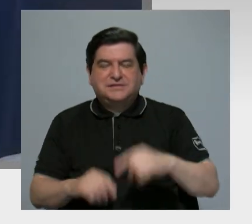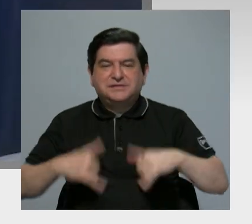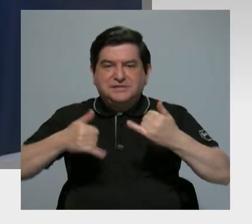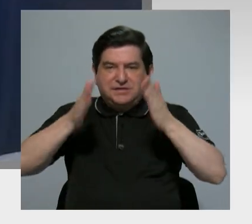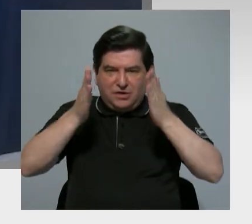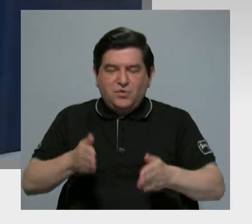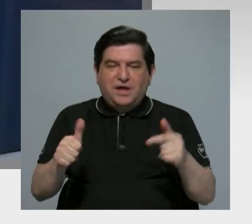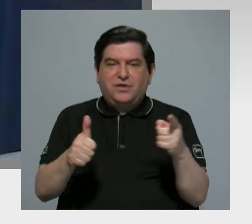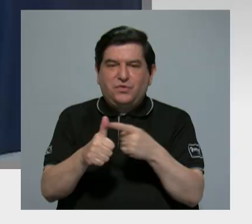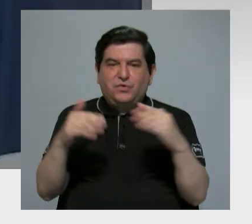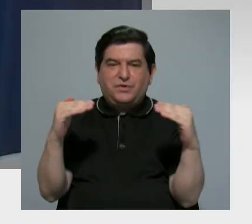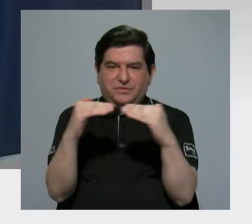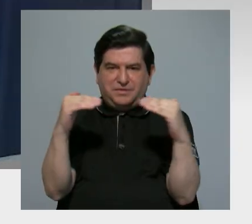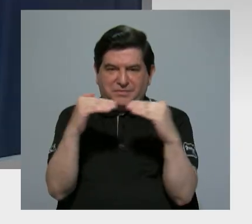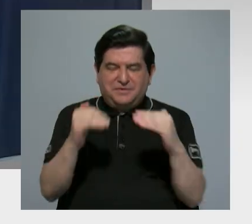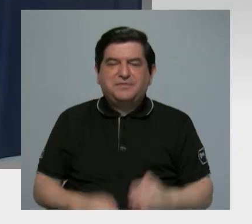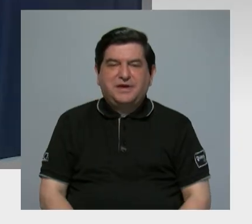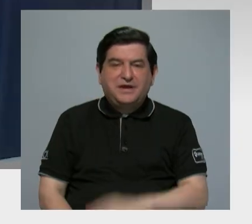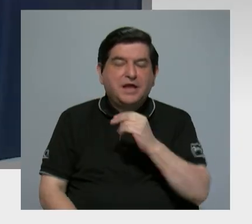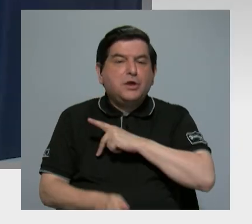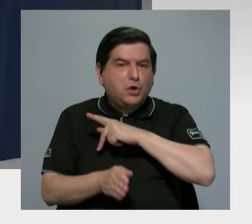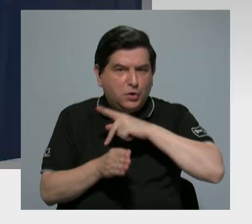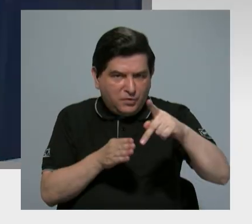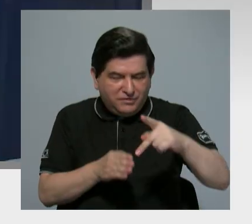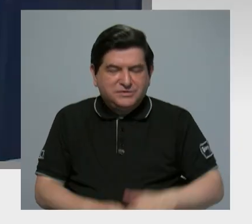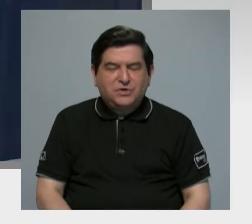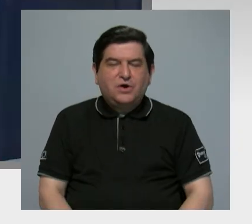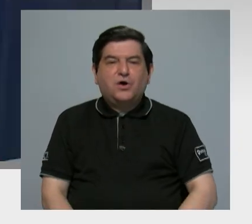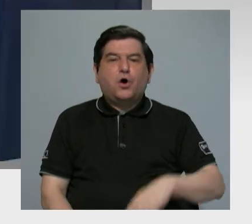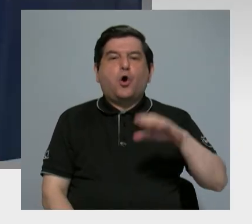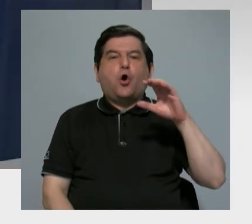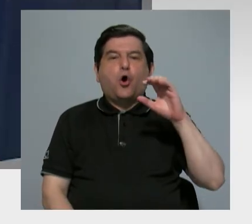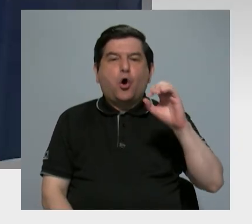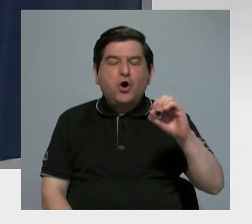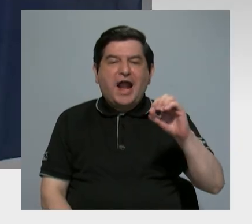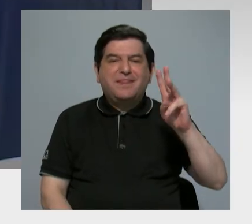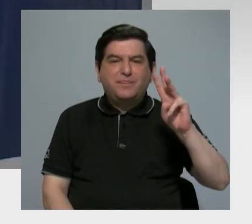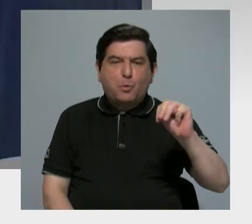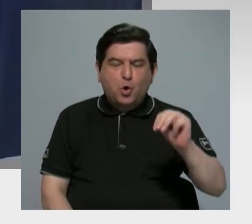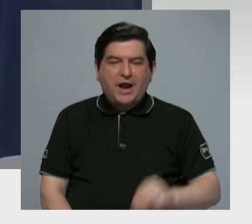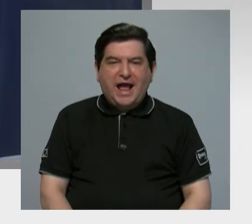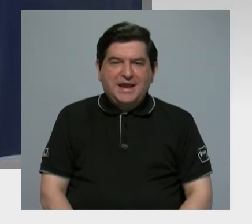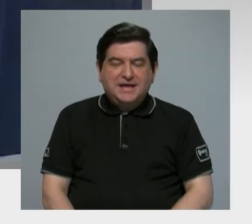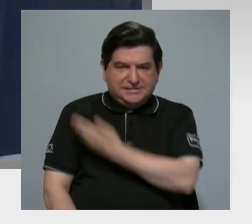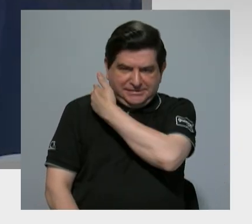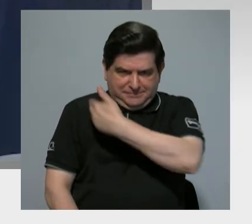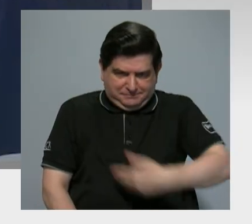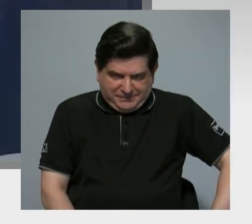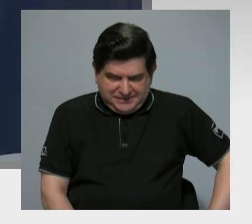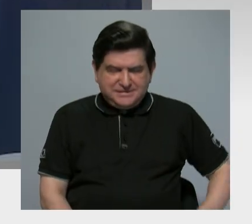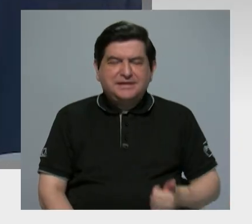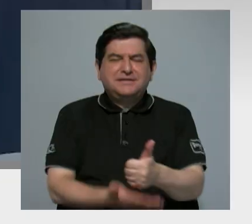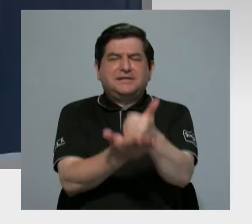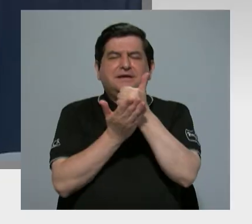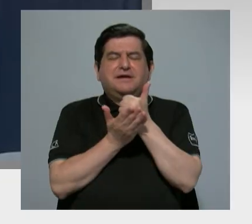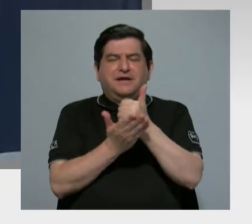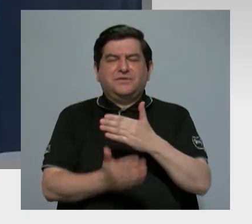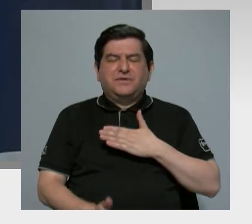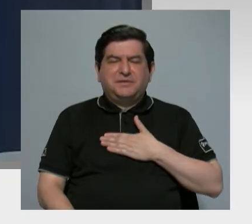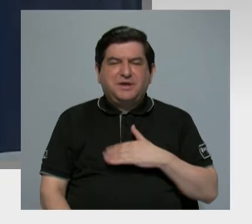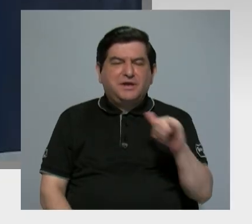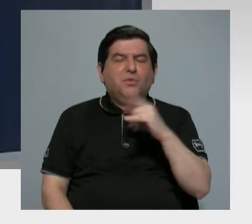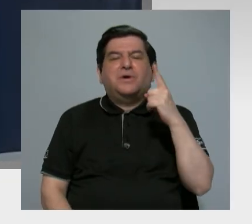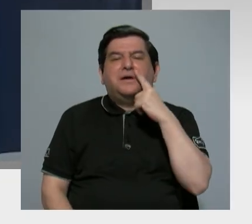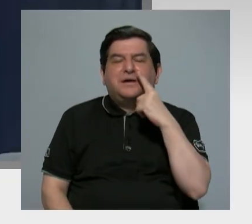ser jugador de primera división, ya ser profesional, a don Orlando Morales, que era el presidente, que fue el que me ayudó, fue como